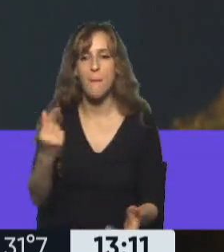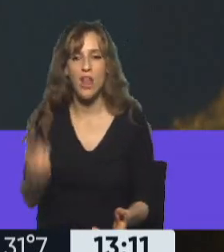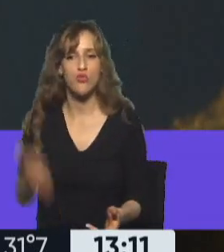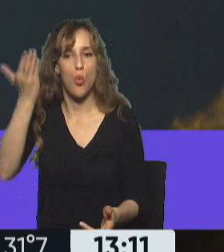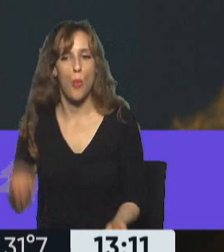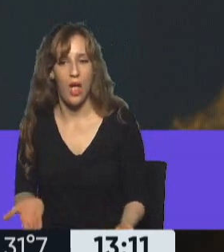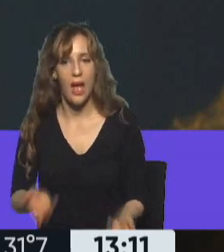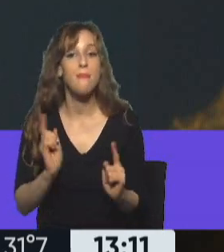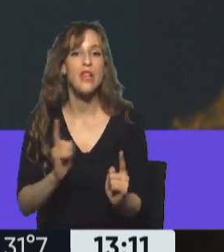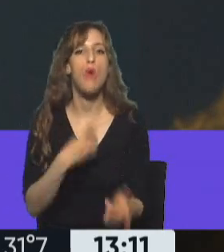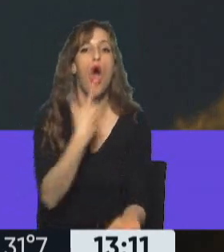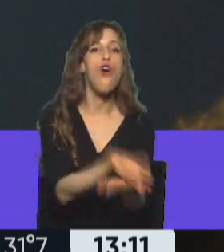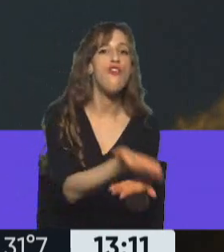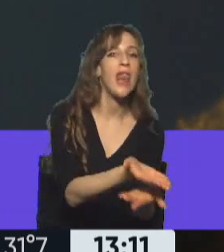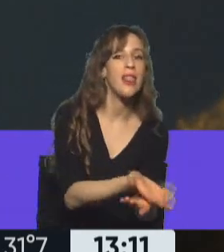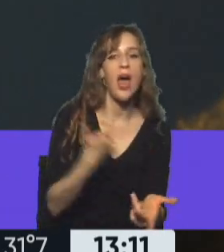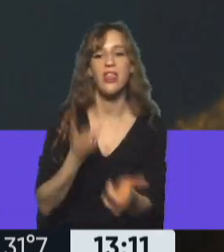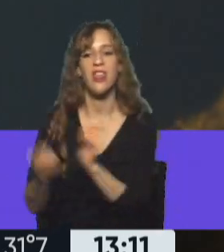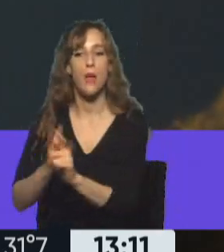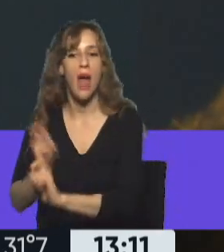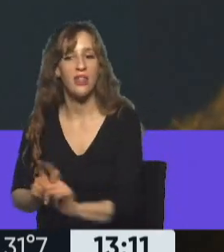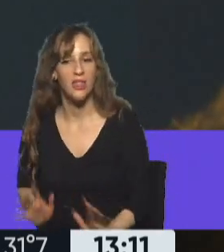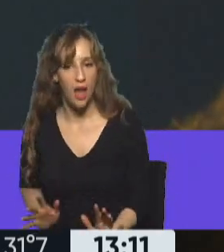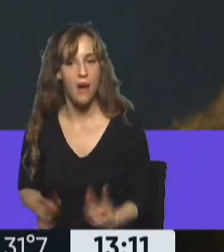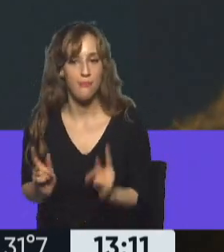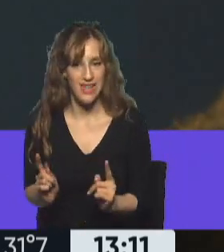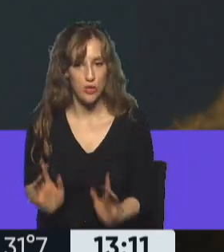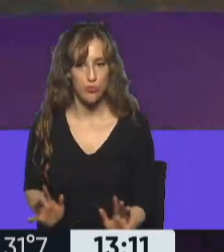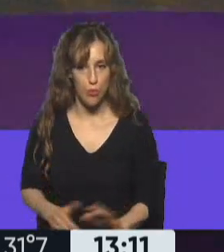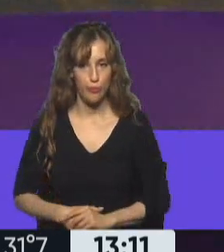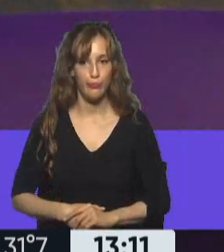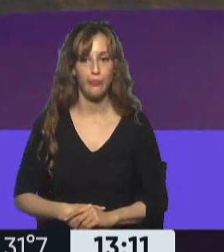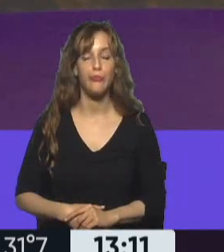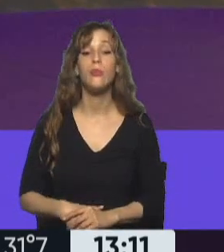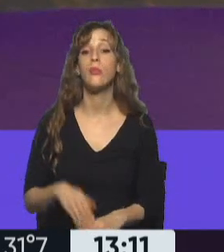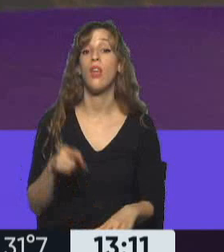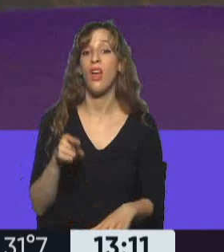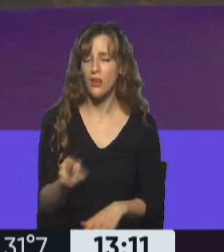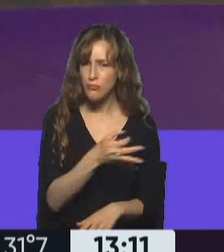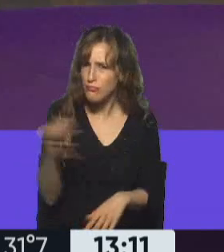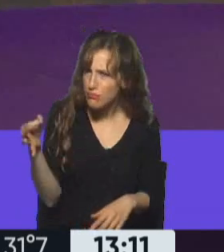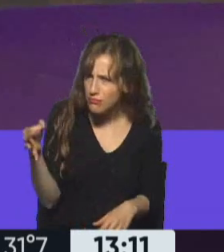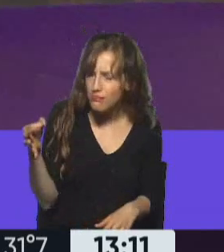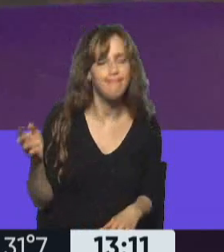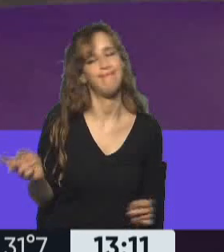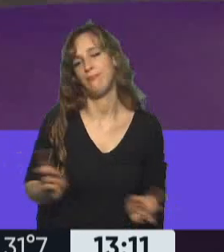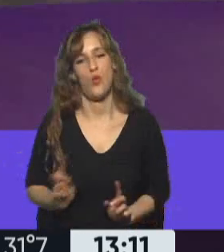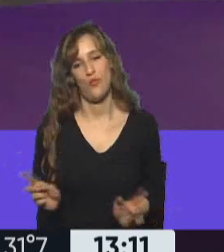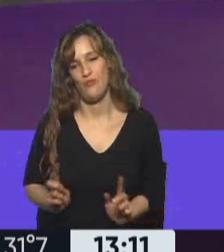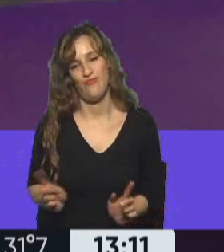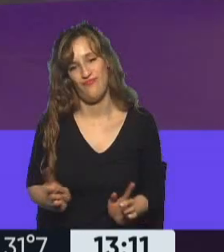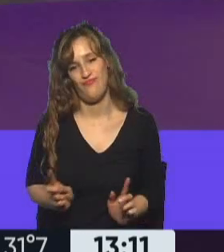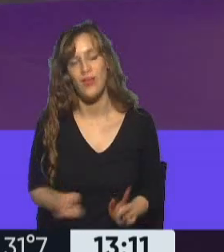la oferta, sube el precio. Si sube la oferta, en general, el precio debería bajar. ¿Ocurrió eso? Bueno, no. Acá